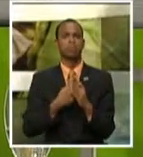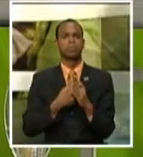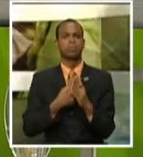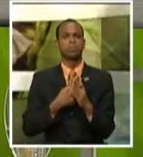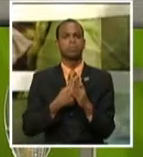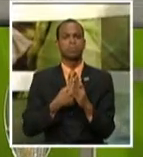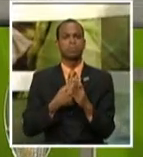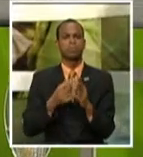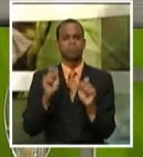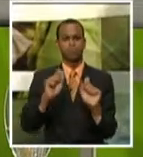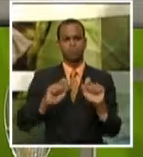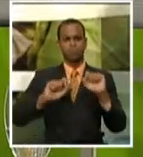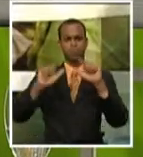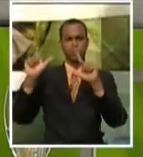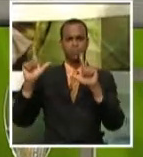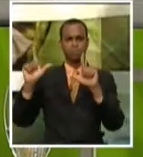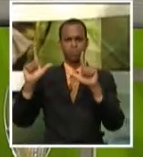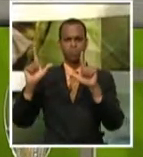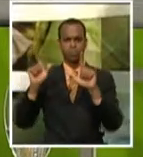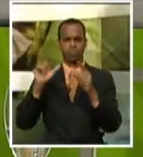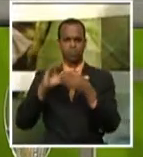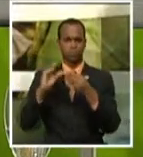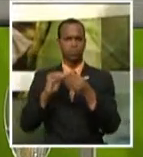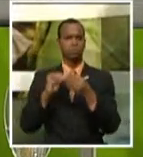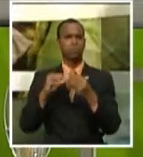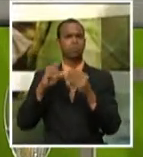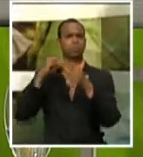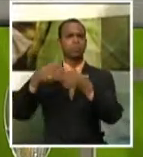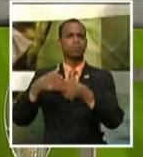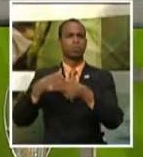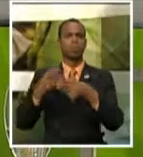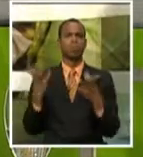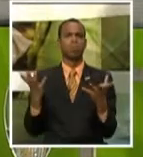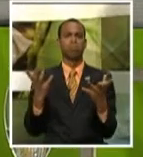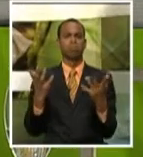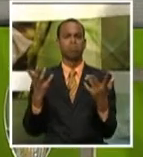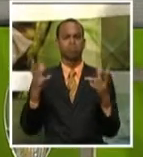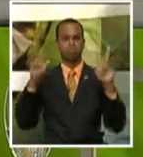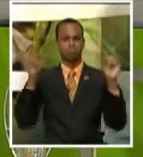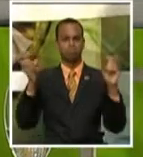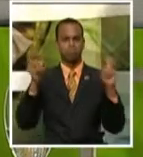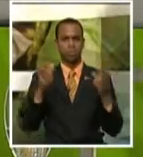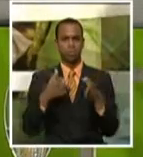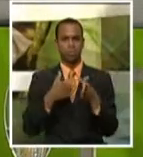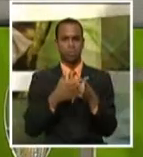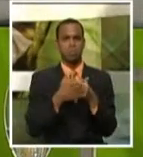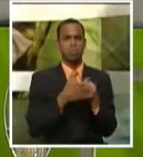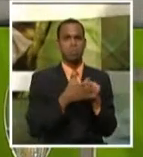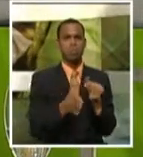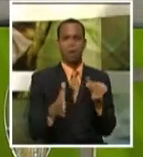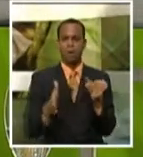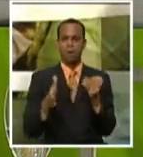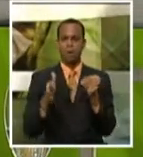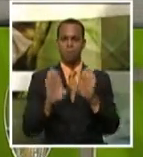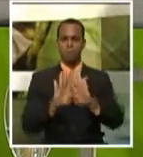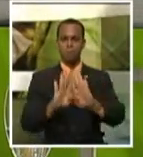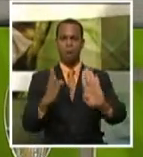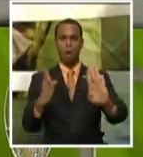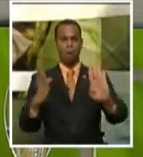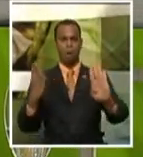compartir el video titulado Me abrieron las puertas de una vez, que